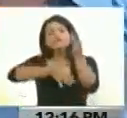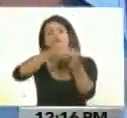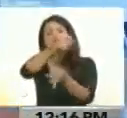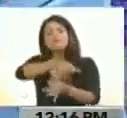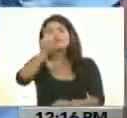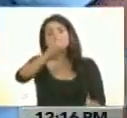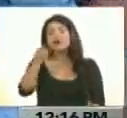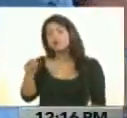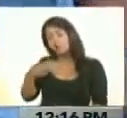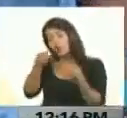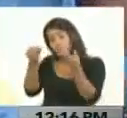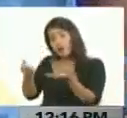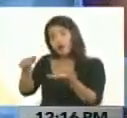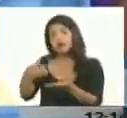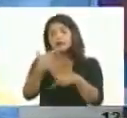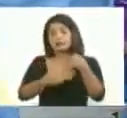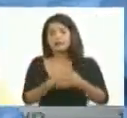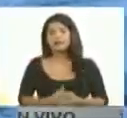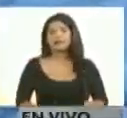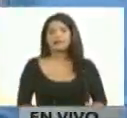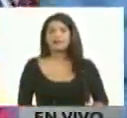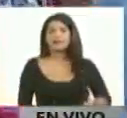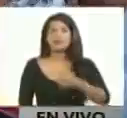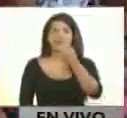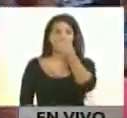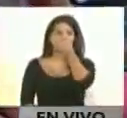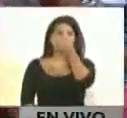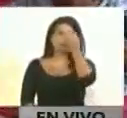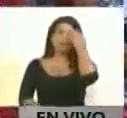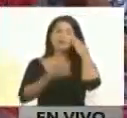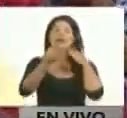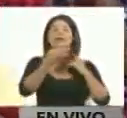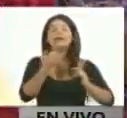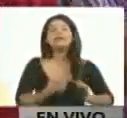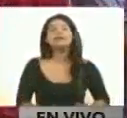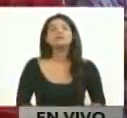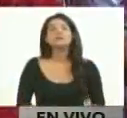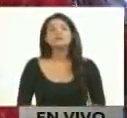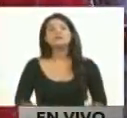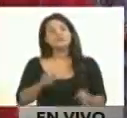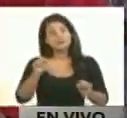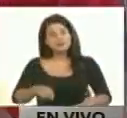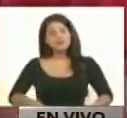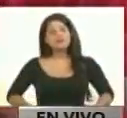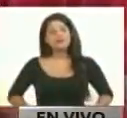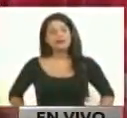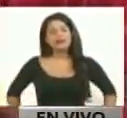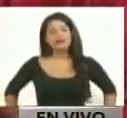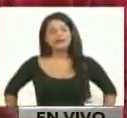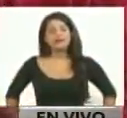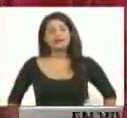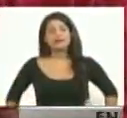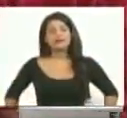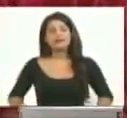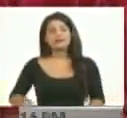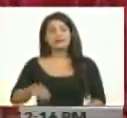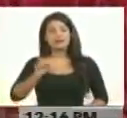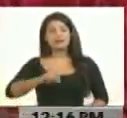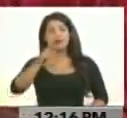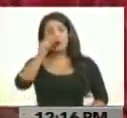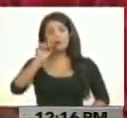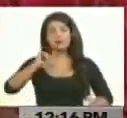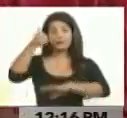que tú has sido hoy beneficiada por la revolución. Bueno, buenos días, buenas tardes. Si es cierto que el ciudadano, mi mayor